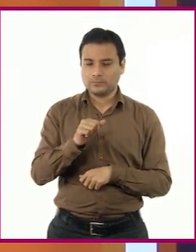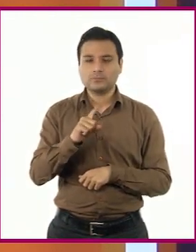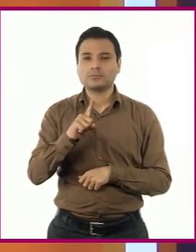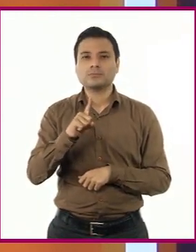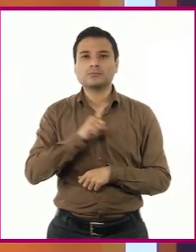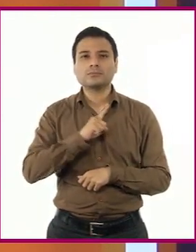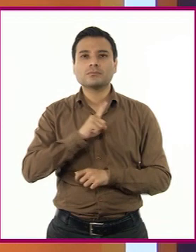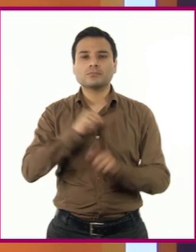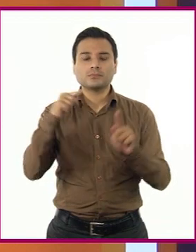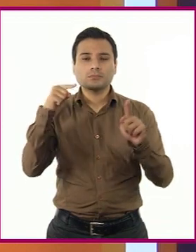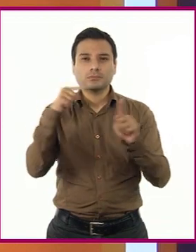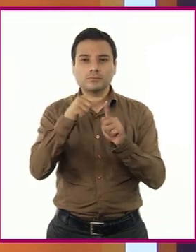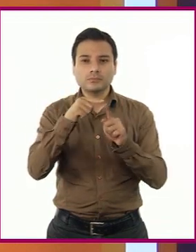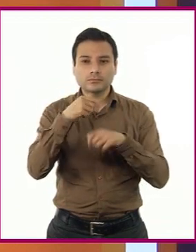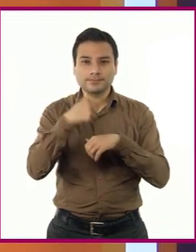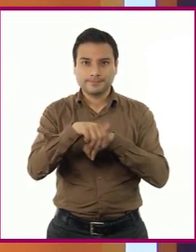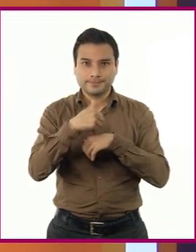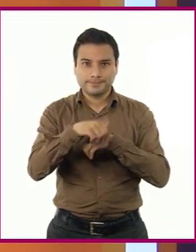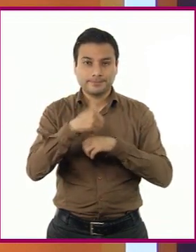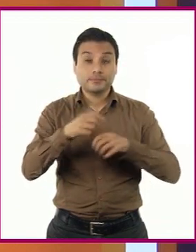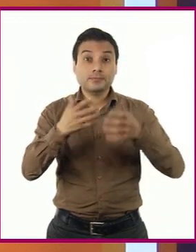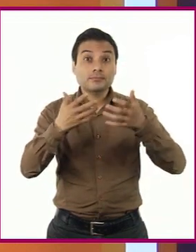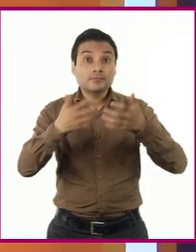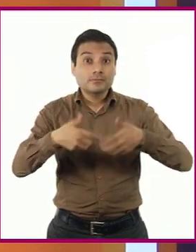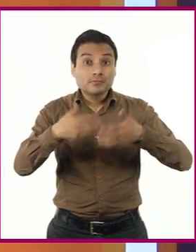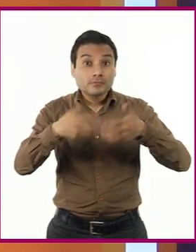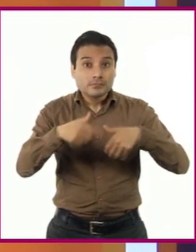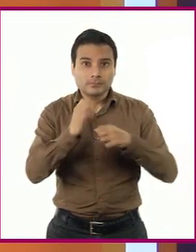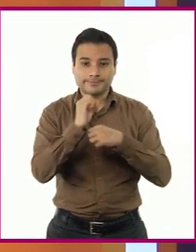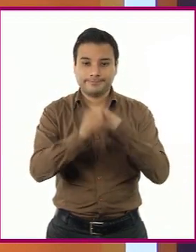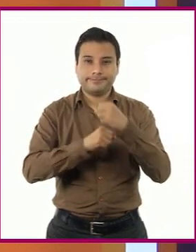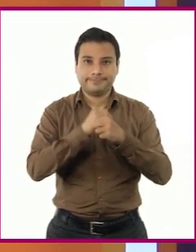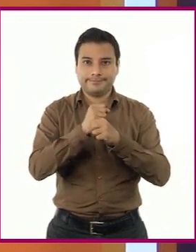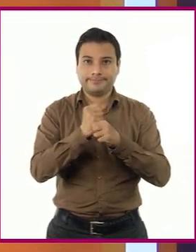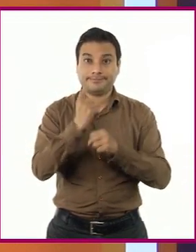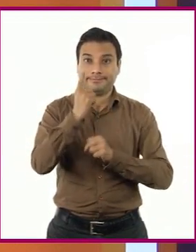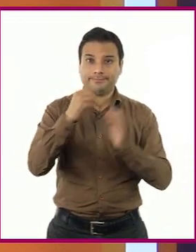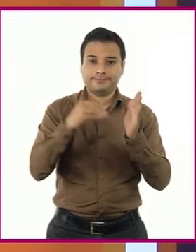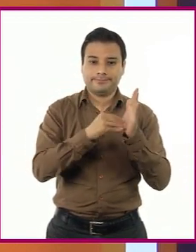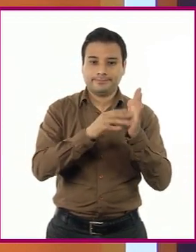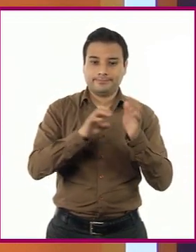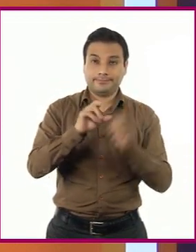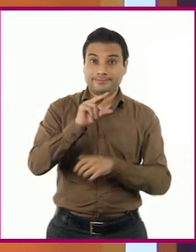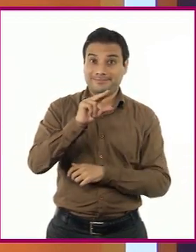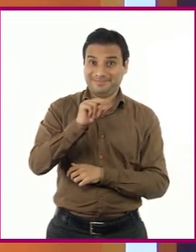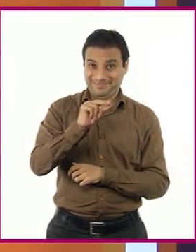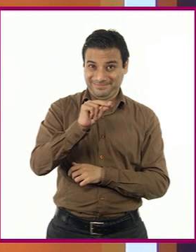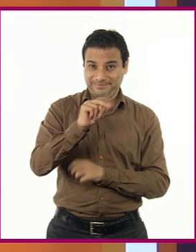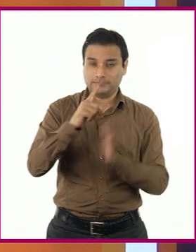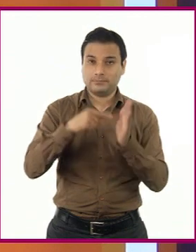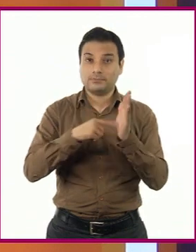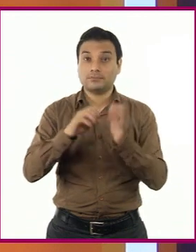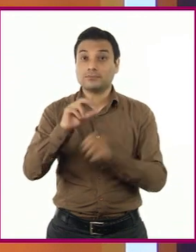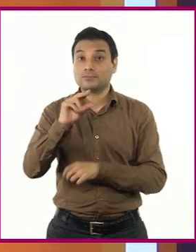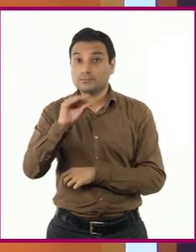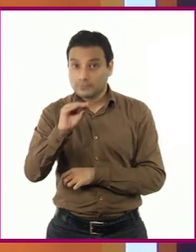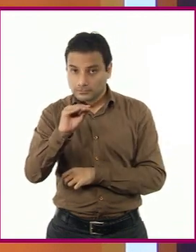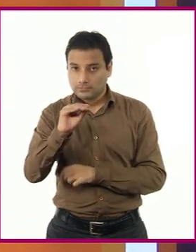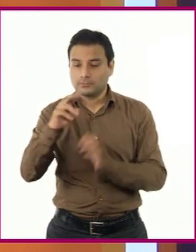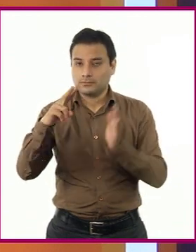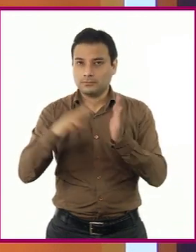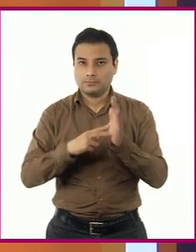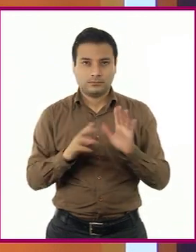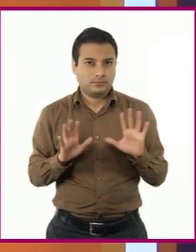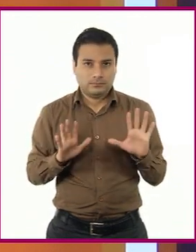el conjunto de datos de la producción en las décadas de 1980, 1990 y del